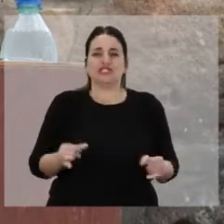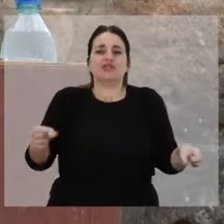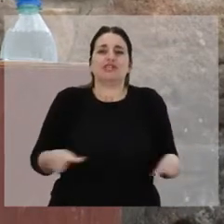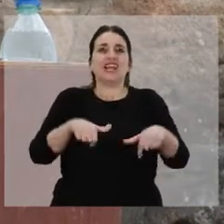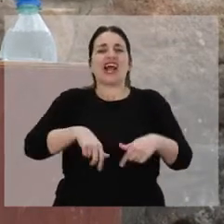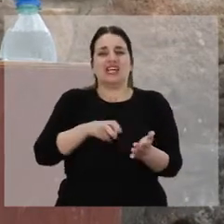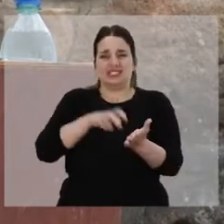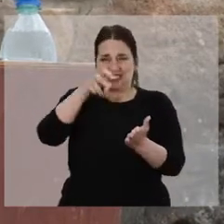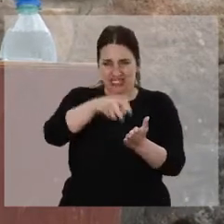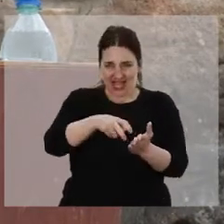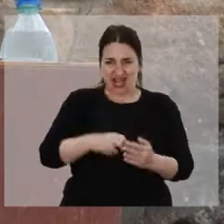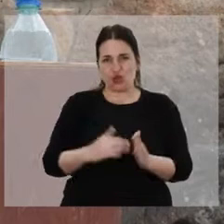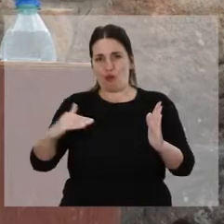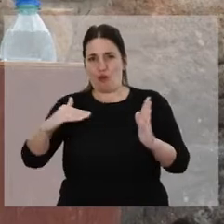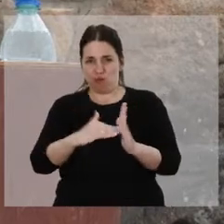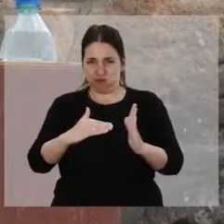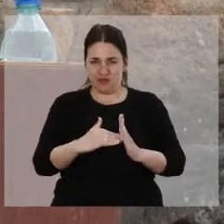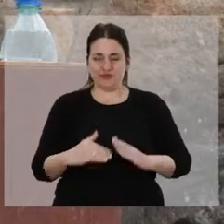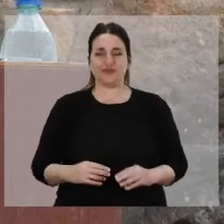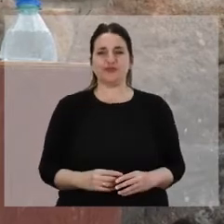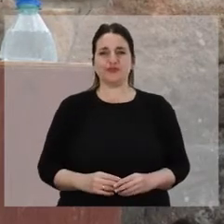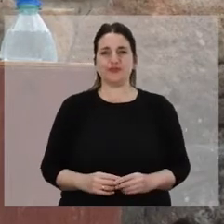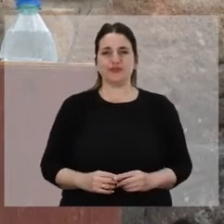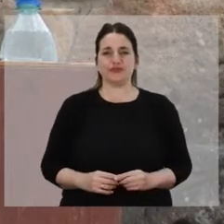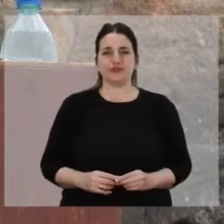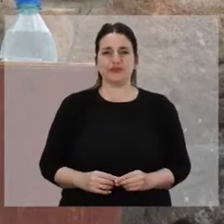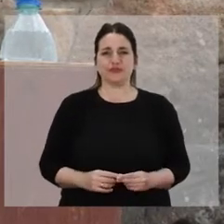adelante en este periodo para que esté acá en Salto.